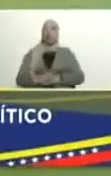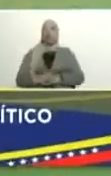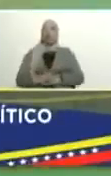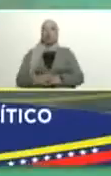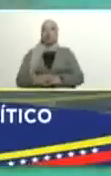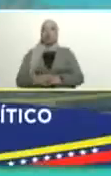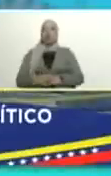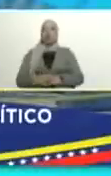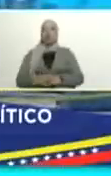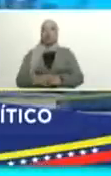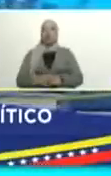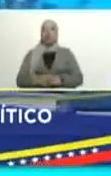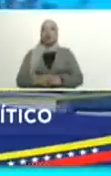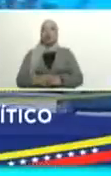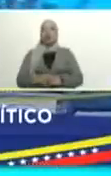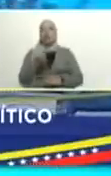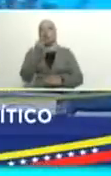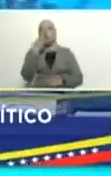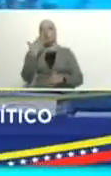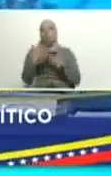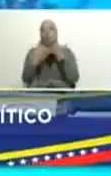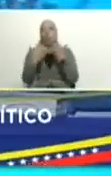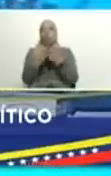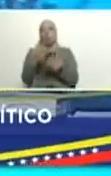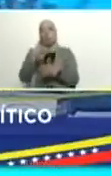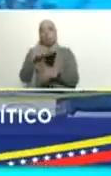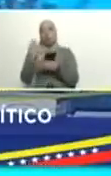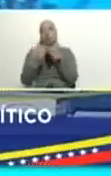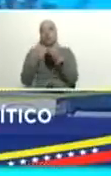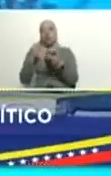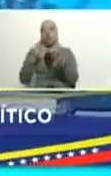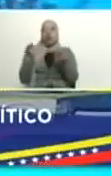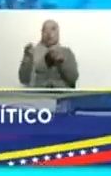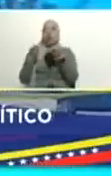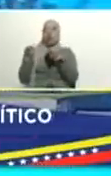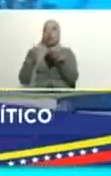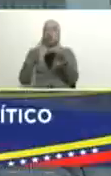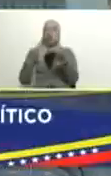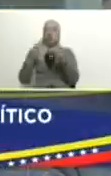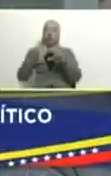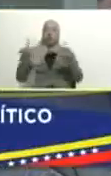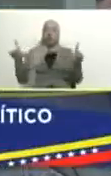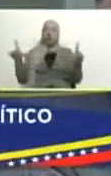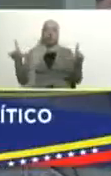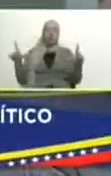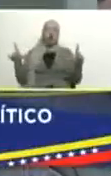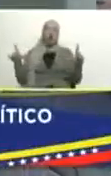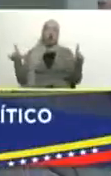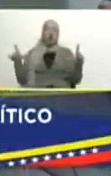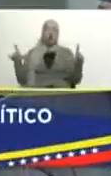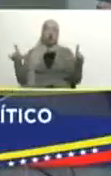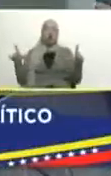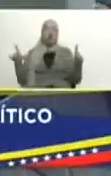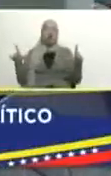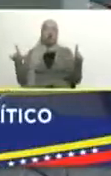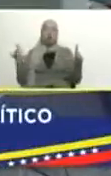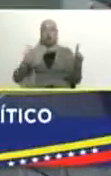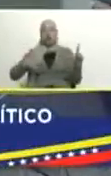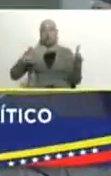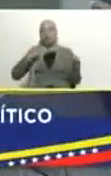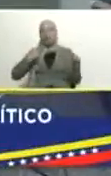Ernesto, se pudiera decir en el buen castellano, tú que eres mi asesor en lengua y literatura, se